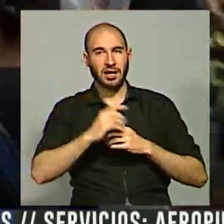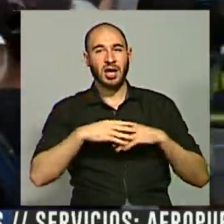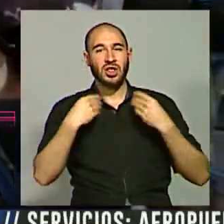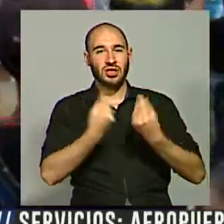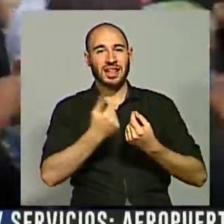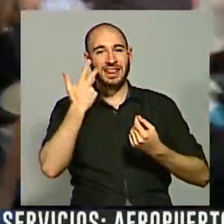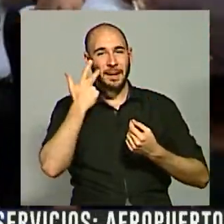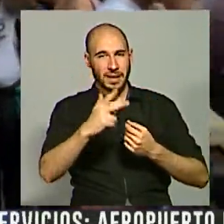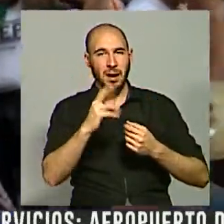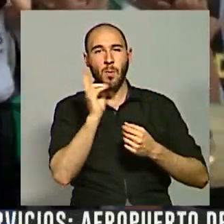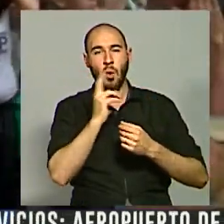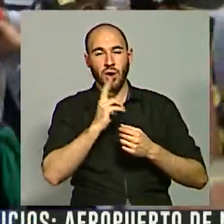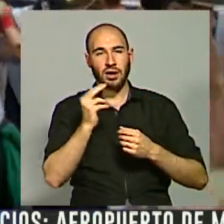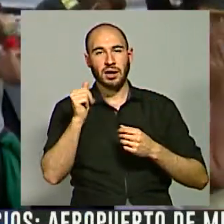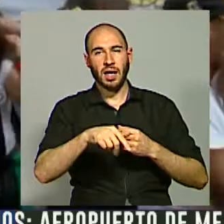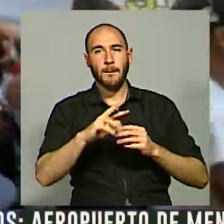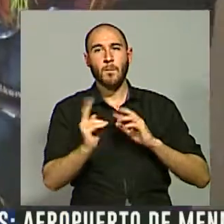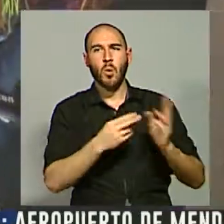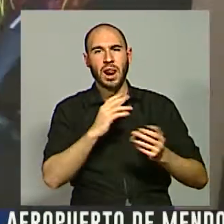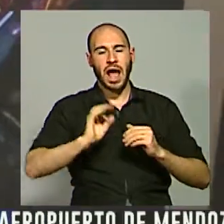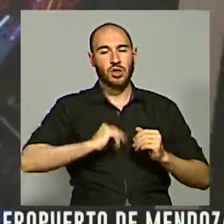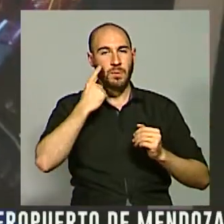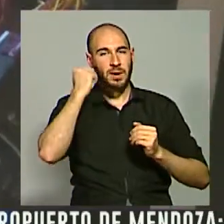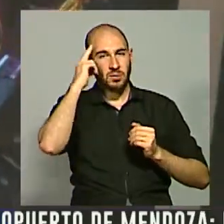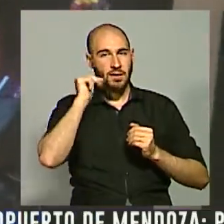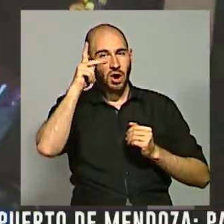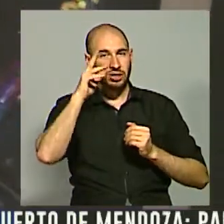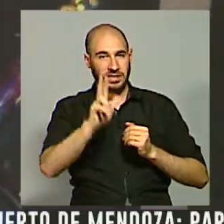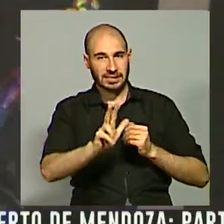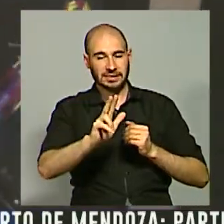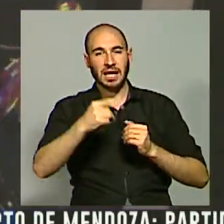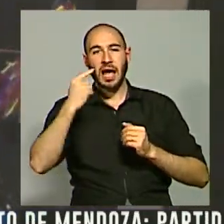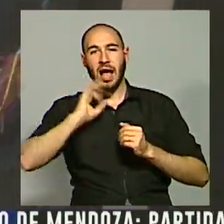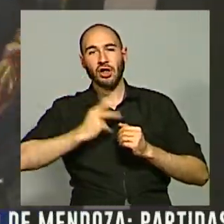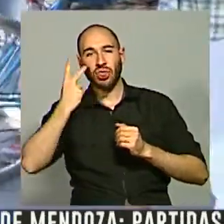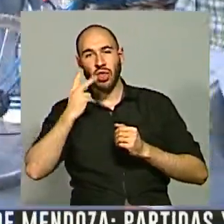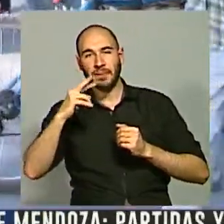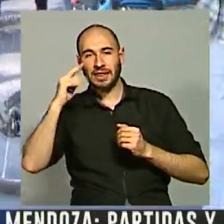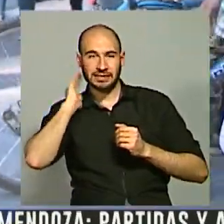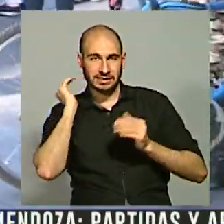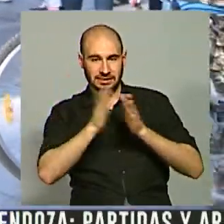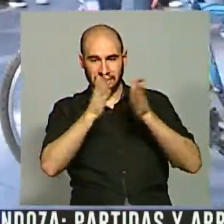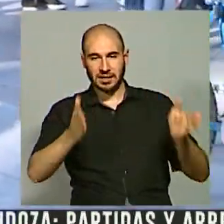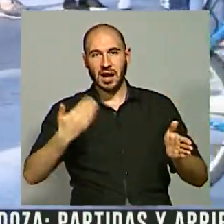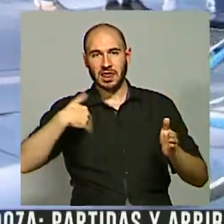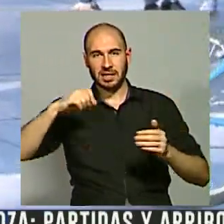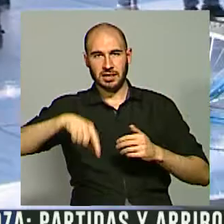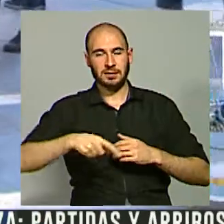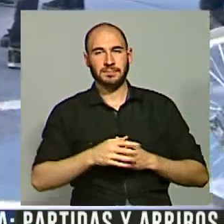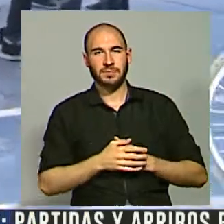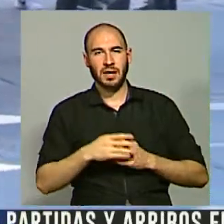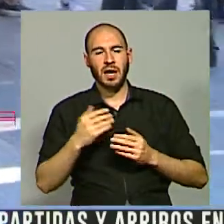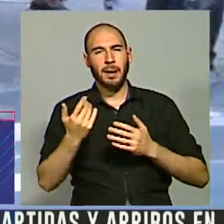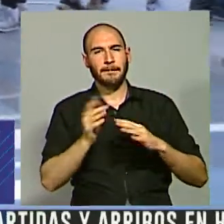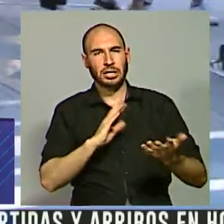de 3.000 las mujeres que murieron entre el año 1983 y el año 2016 en Argentina.